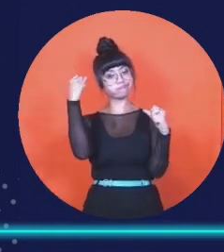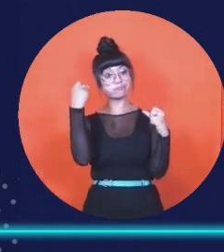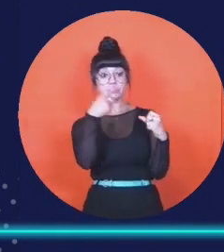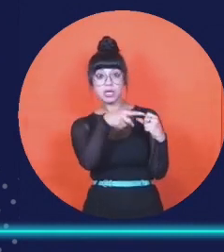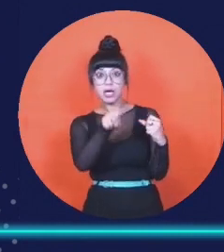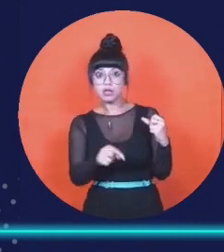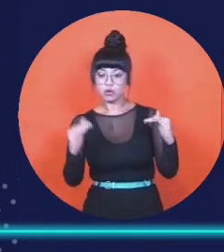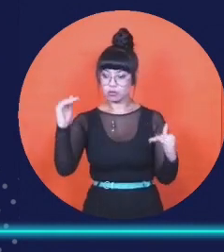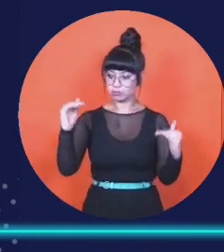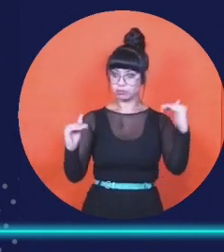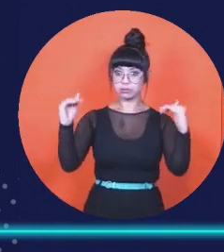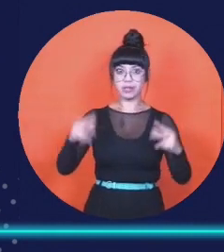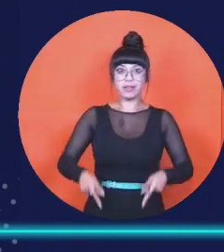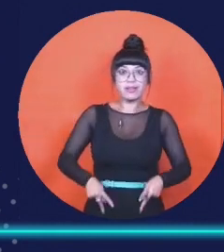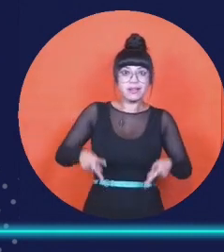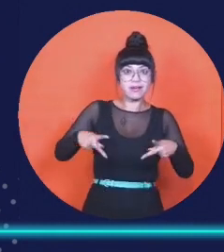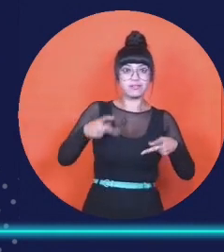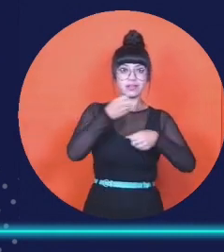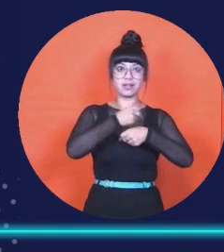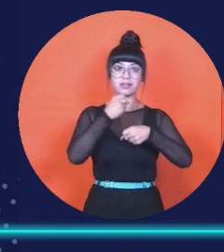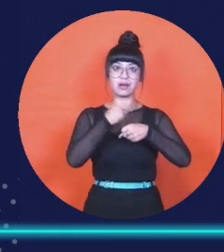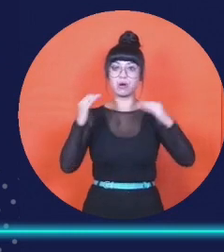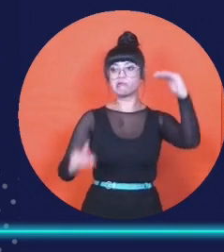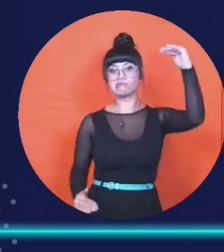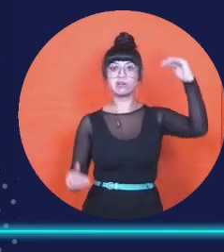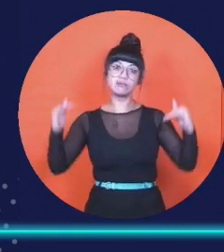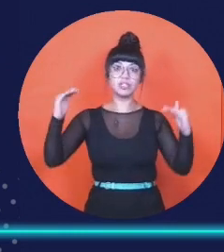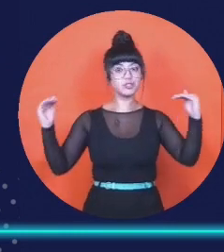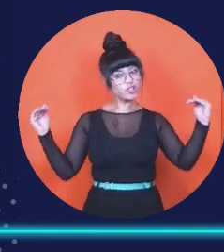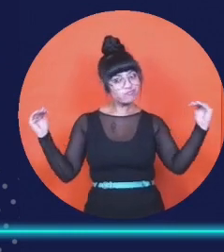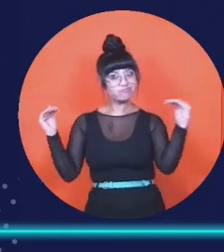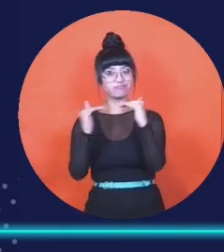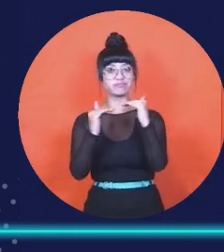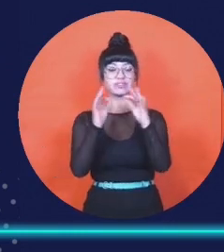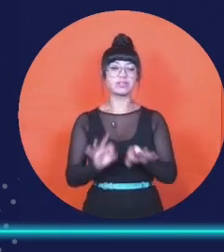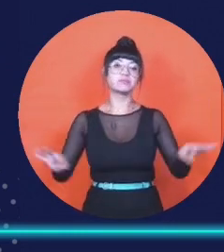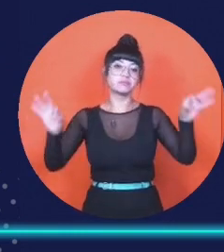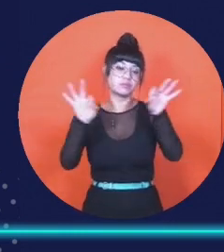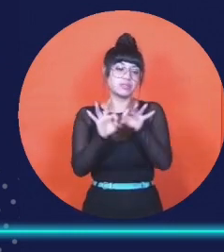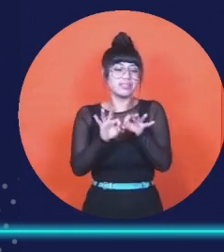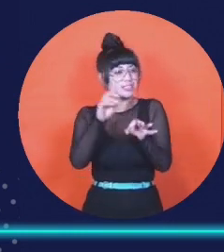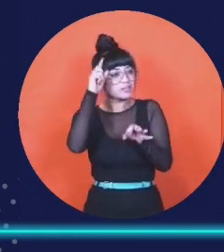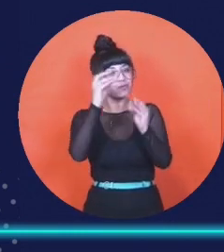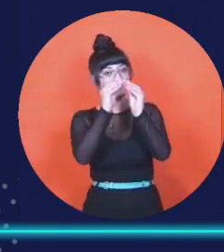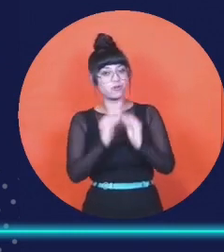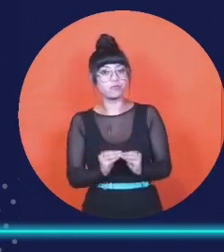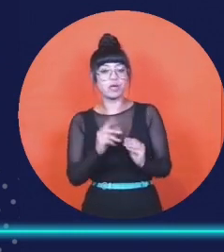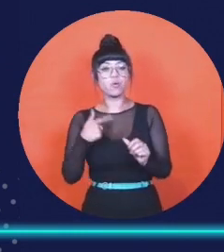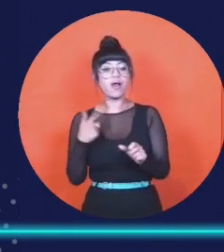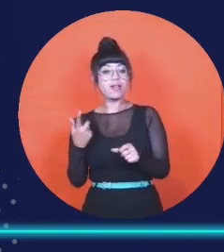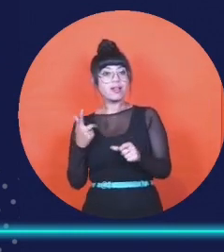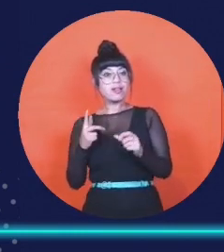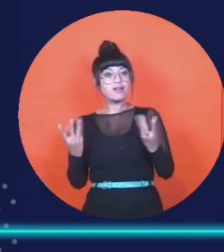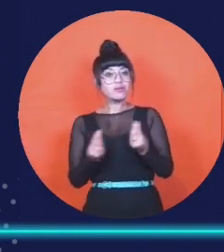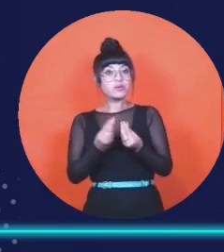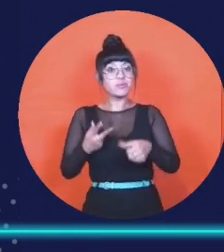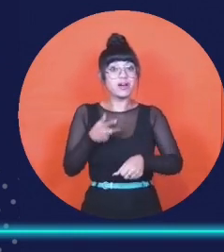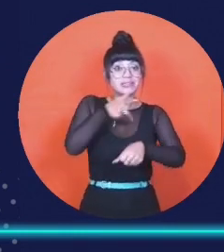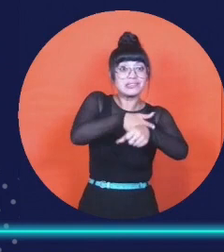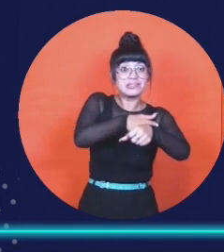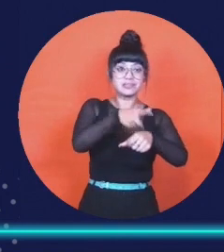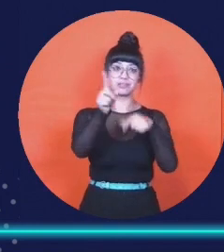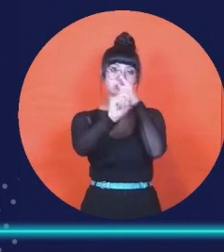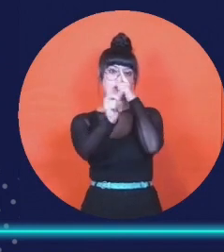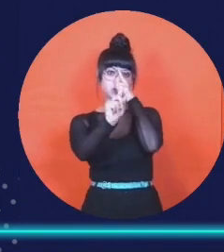balance entre la vida y el trabajo de las personas y la forma en la que trabajan. Somos una compañía cero crunch, es decir,